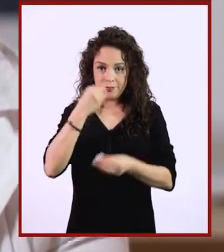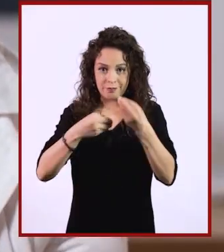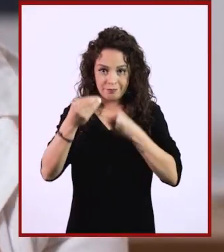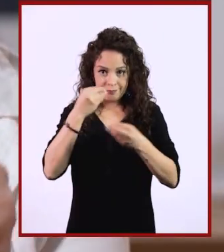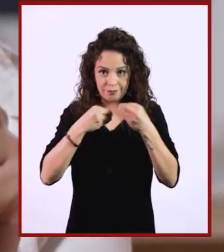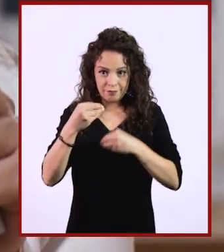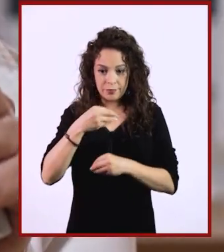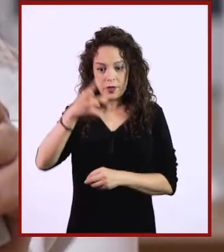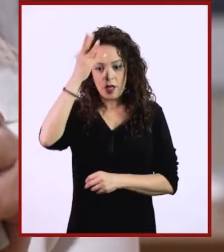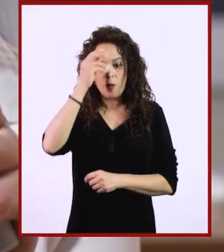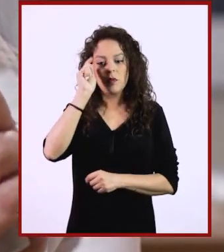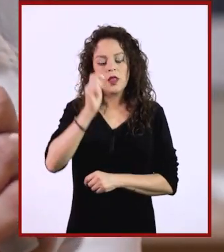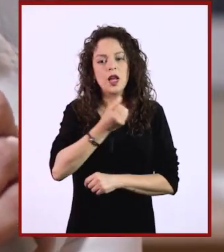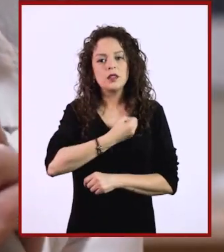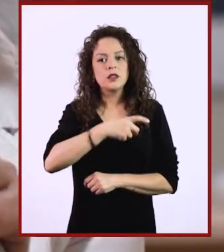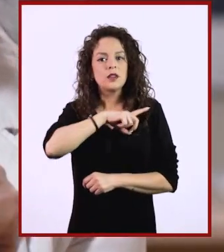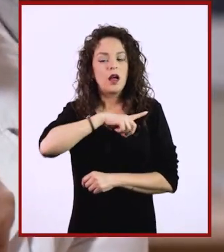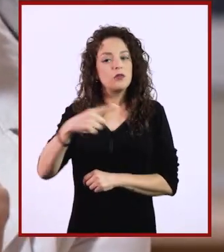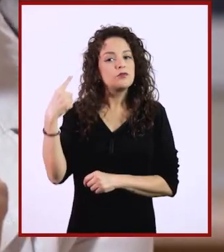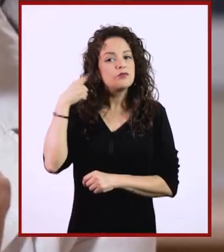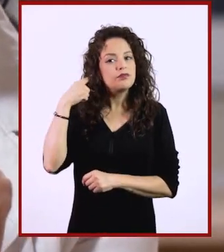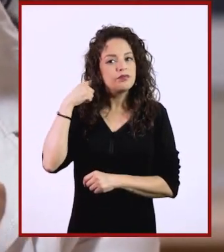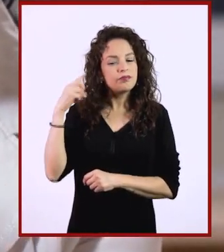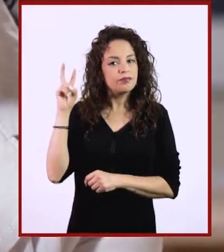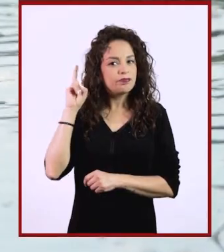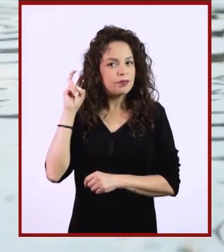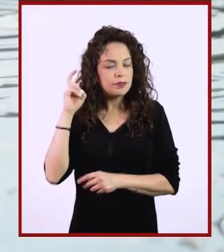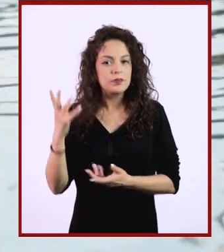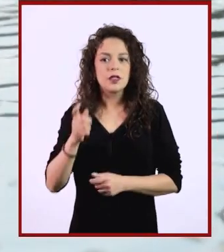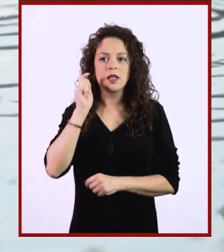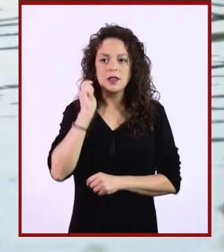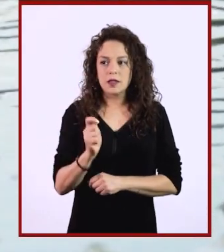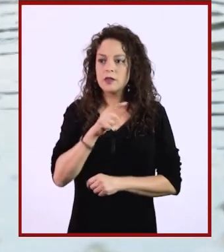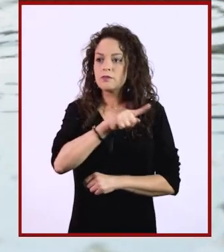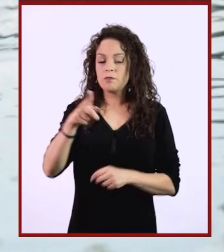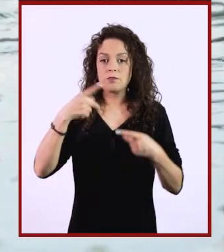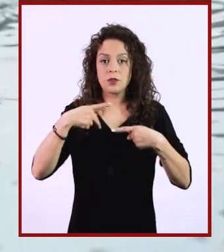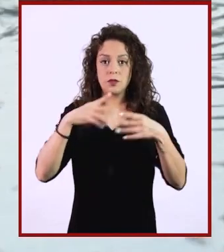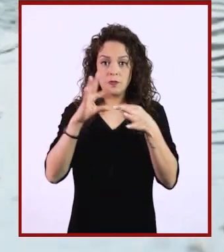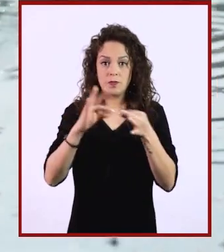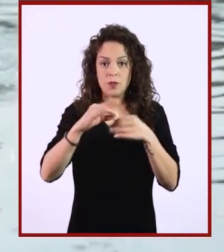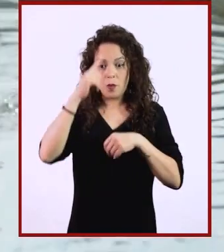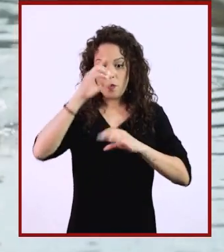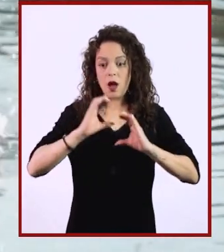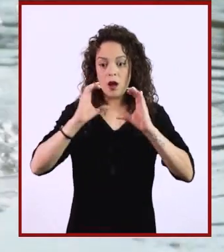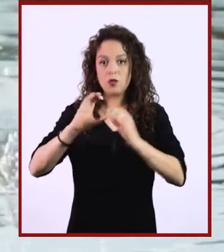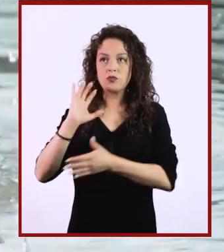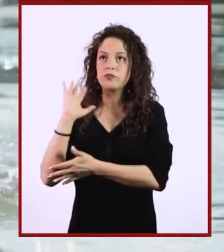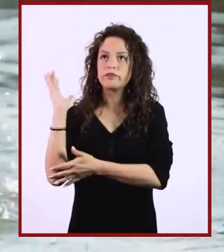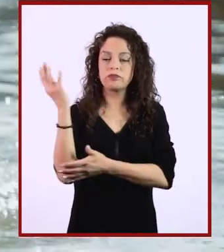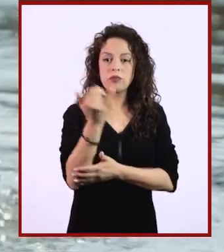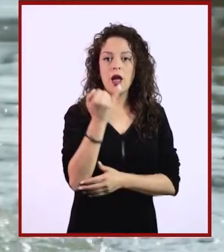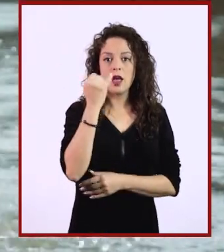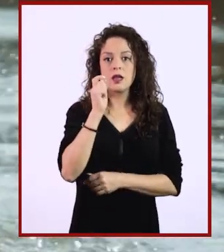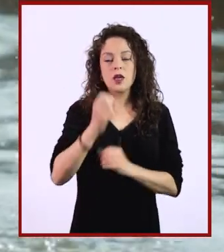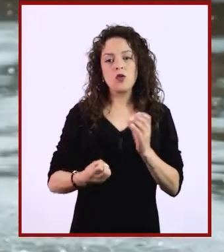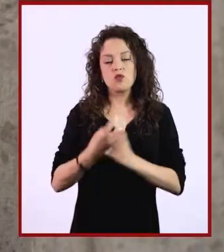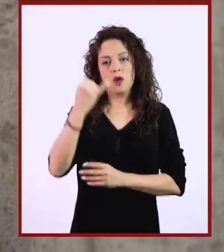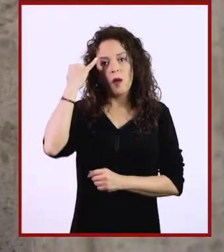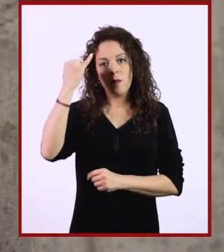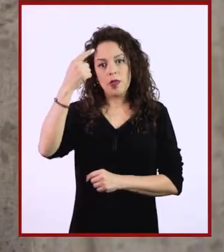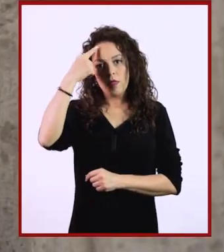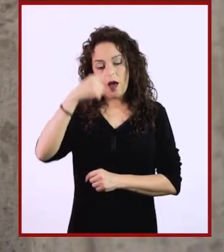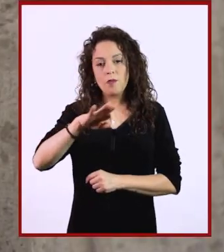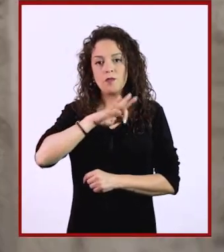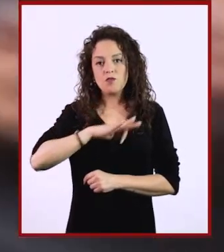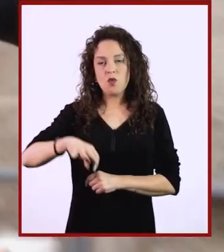para la salud auditiva. Conoceremos testimonios de conservación ecológica e iniciativas sustentables de captación